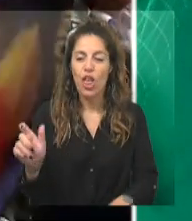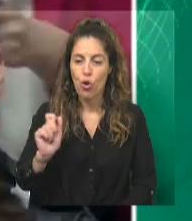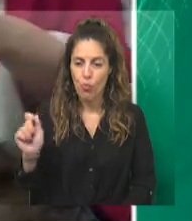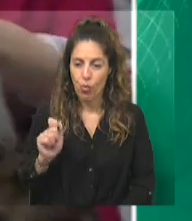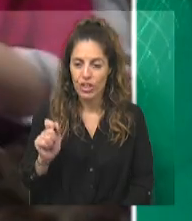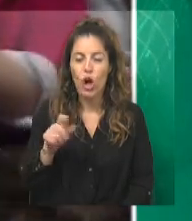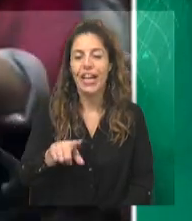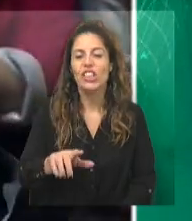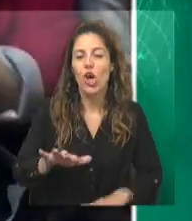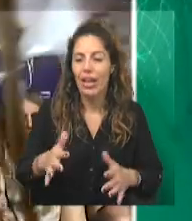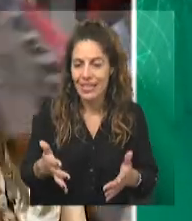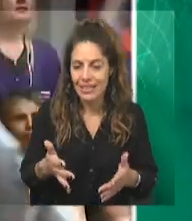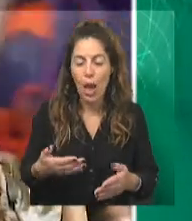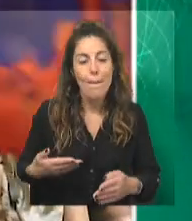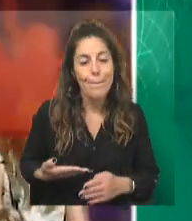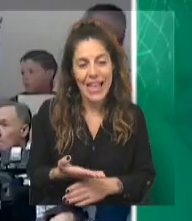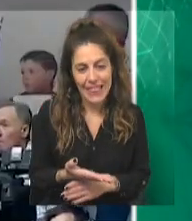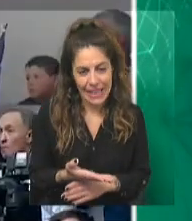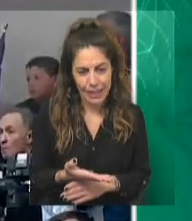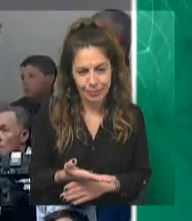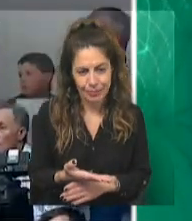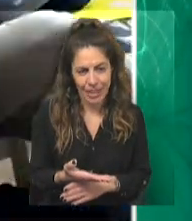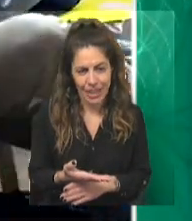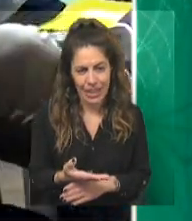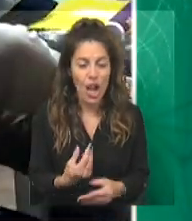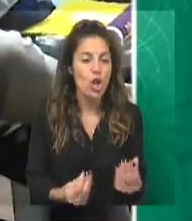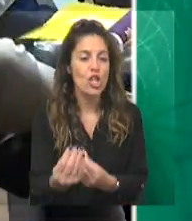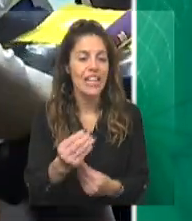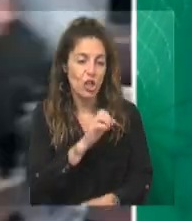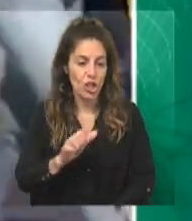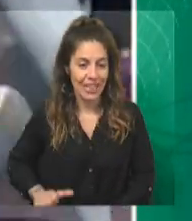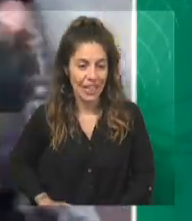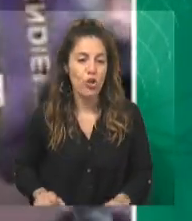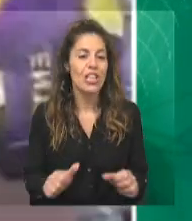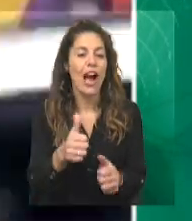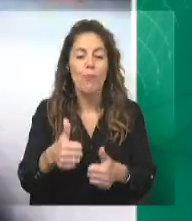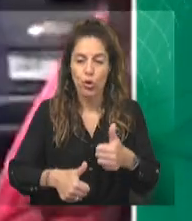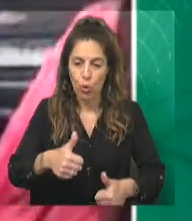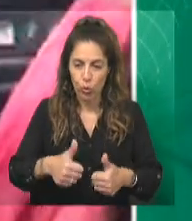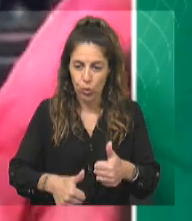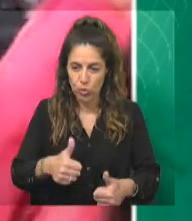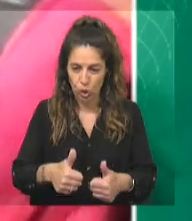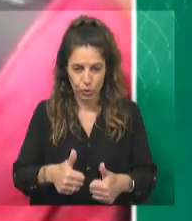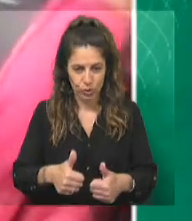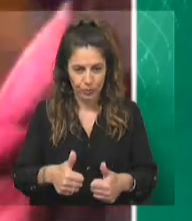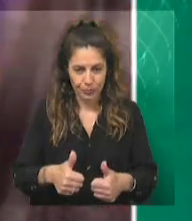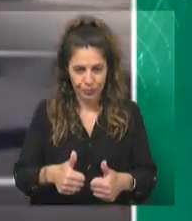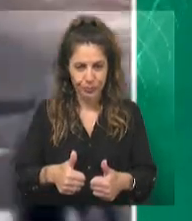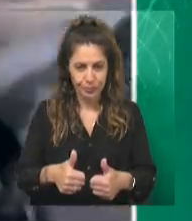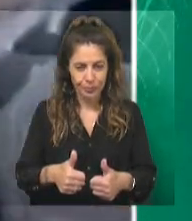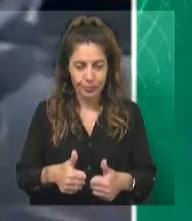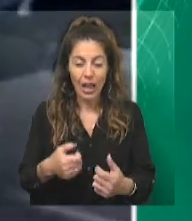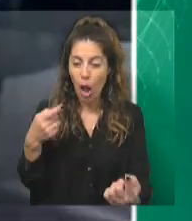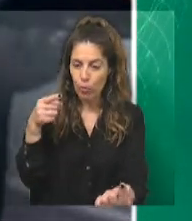esto es eh pedir que los ingresos al Estado sean por concurso y eh